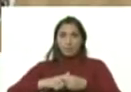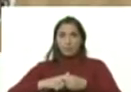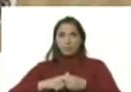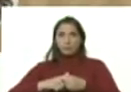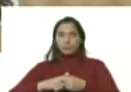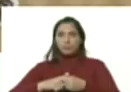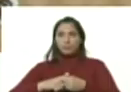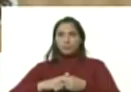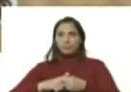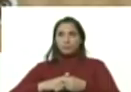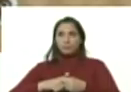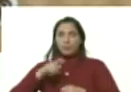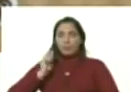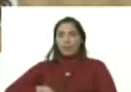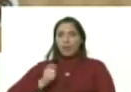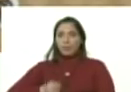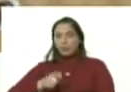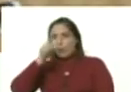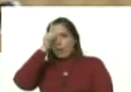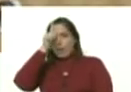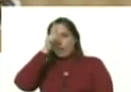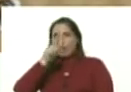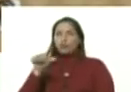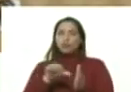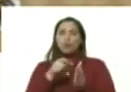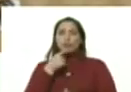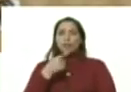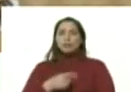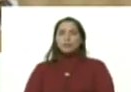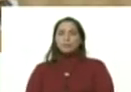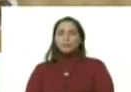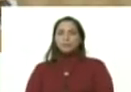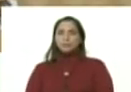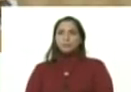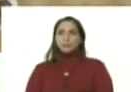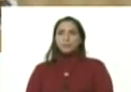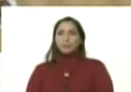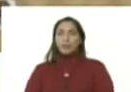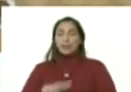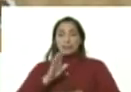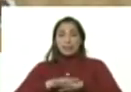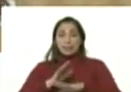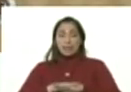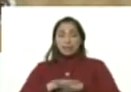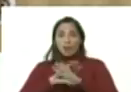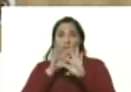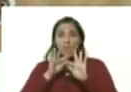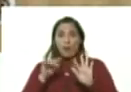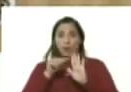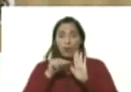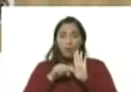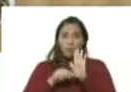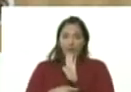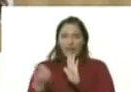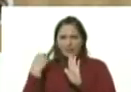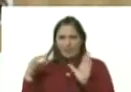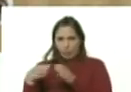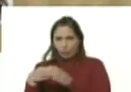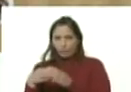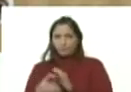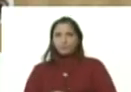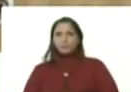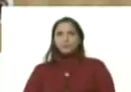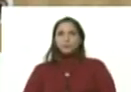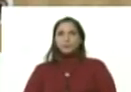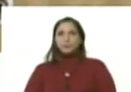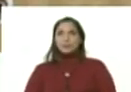del Parlamento alemán, donde dice lo siguiente: se trata de una medida, la de que se anunció ayer, que debería